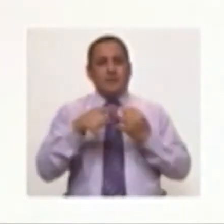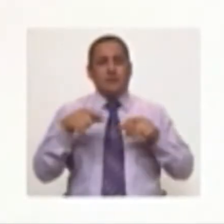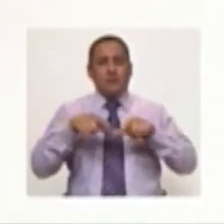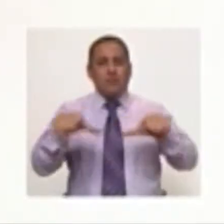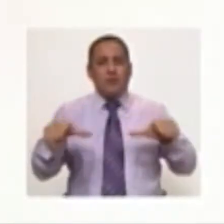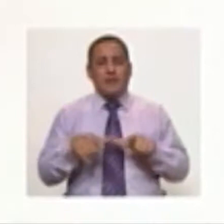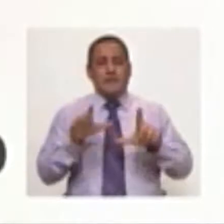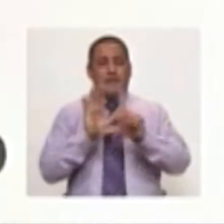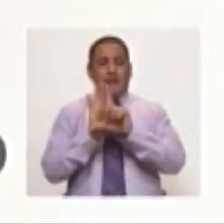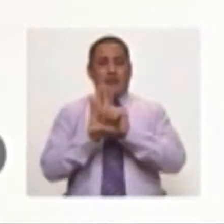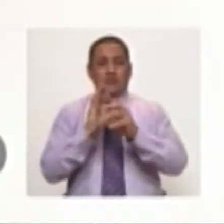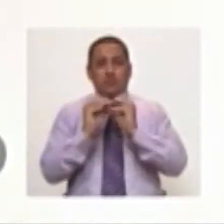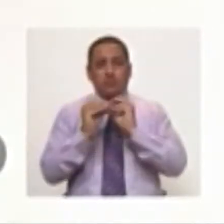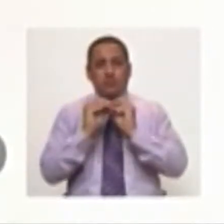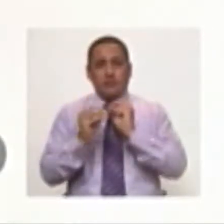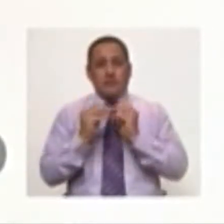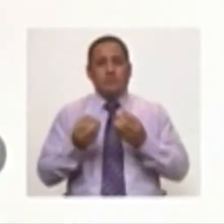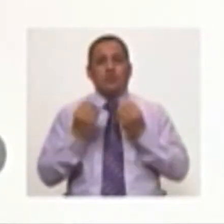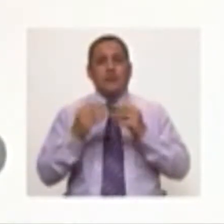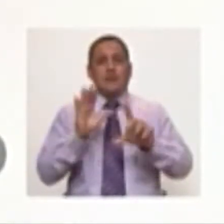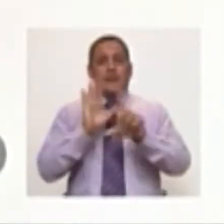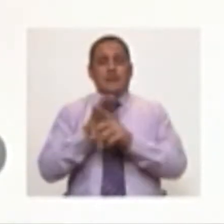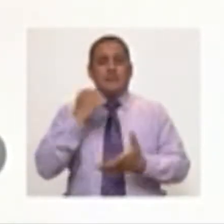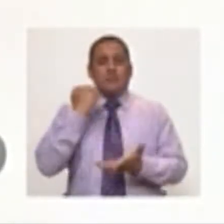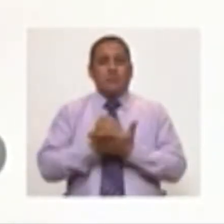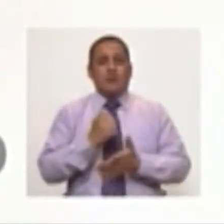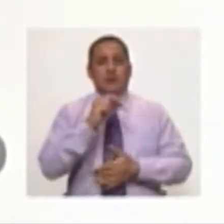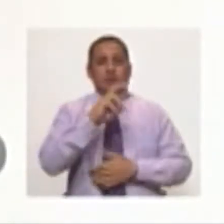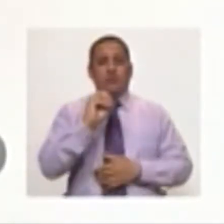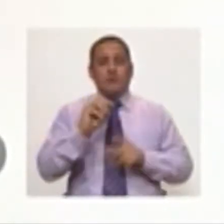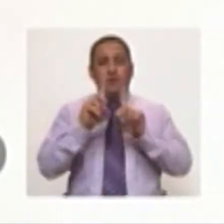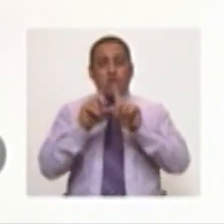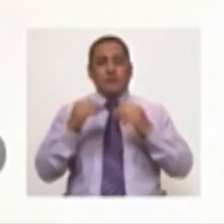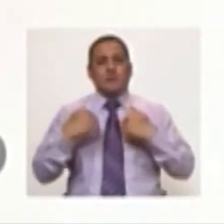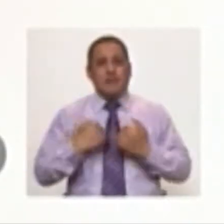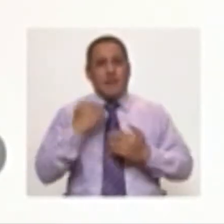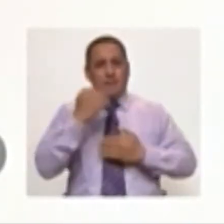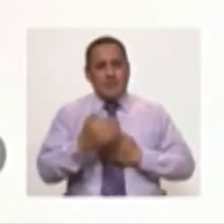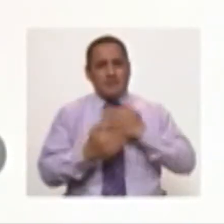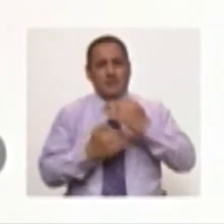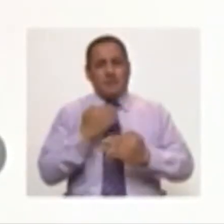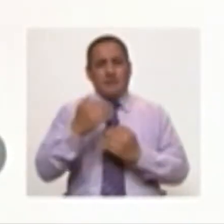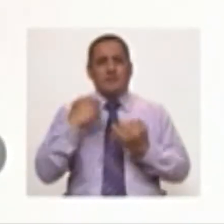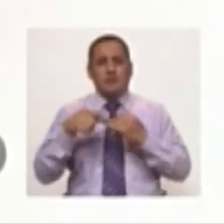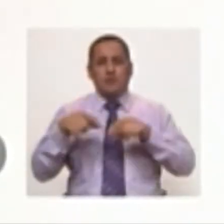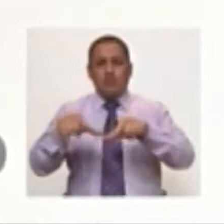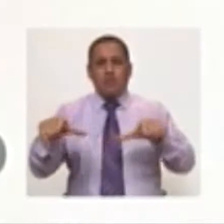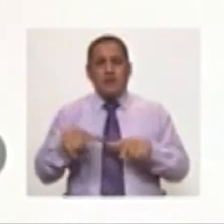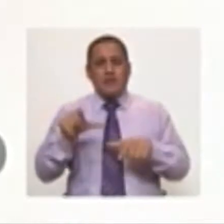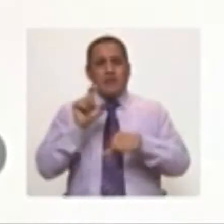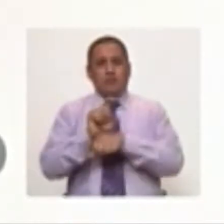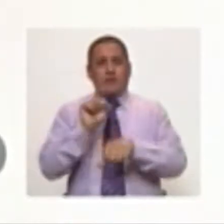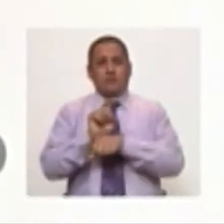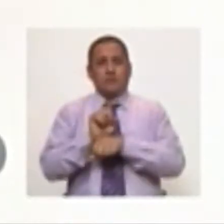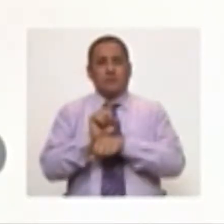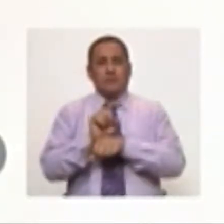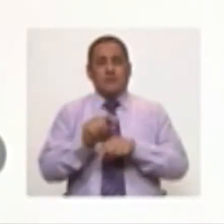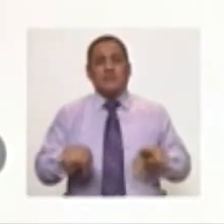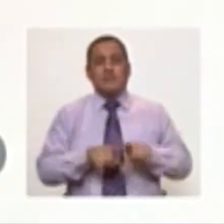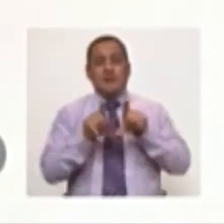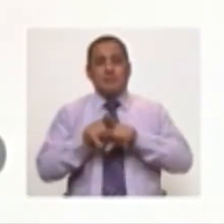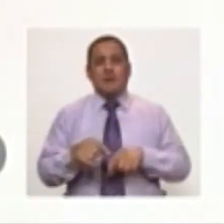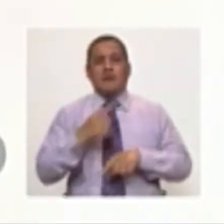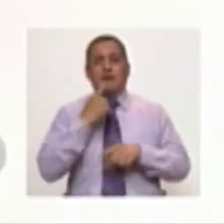varios artículos de esta ley, porque esta ley que se aprobó en el 2011 se ha venido implementando sobre todo desde el sector de educación. Claro.